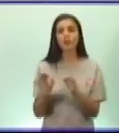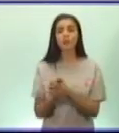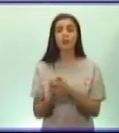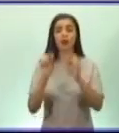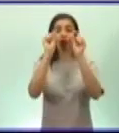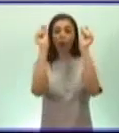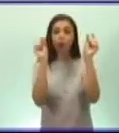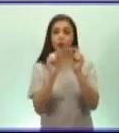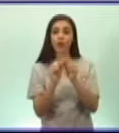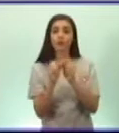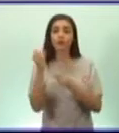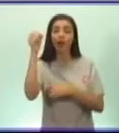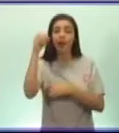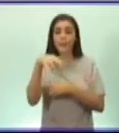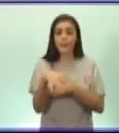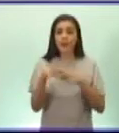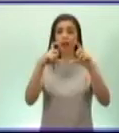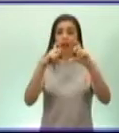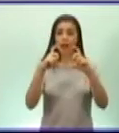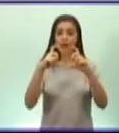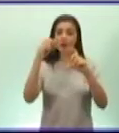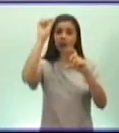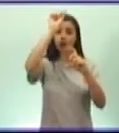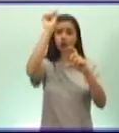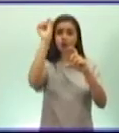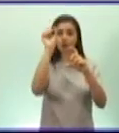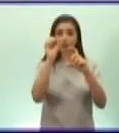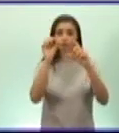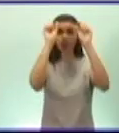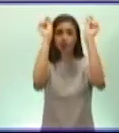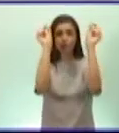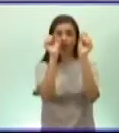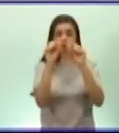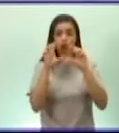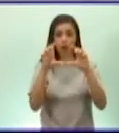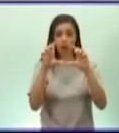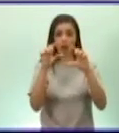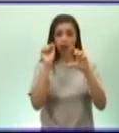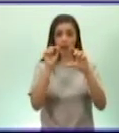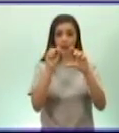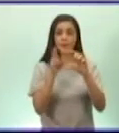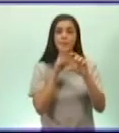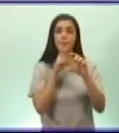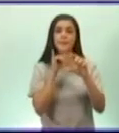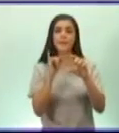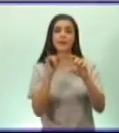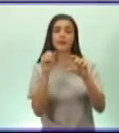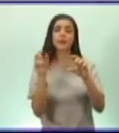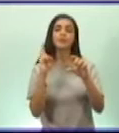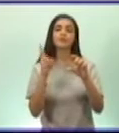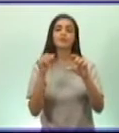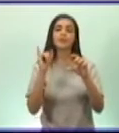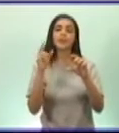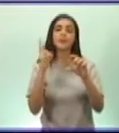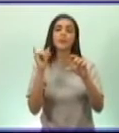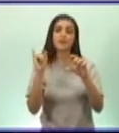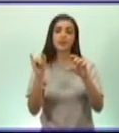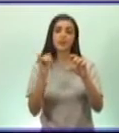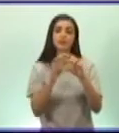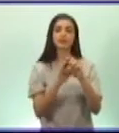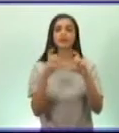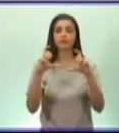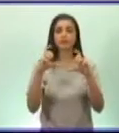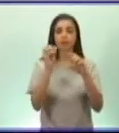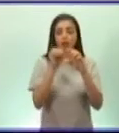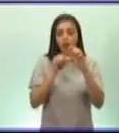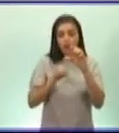vejiga, donde se acumula un tiempo, y la uretra sale la orina al exterior. Además,